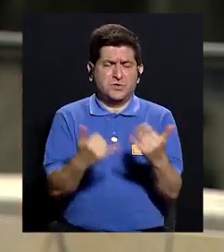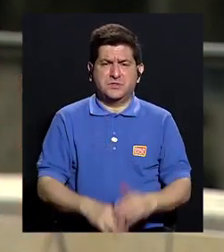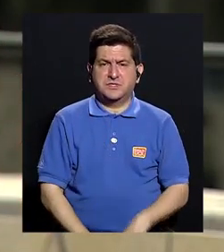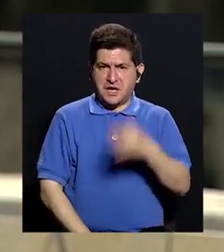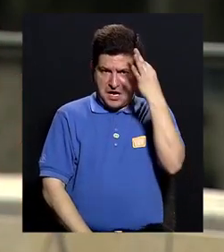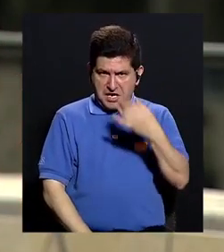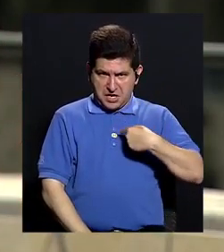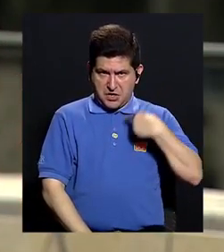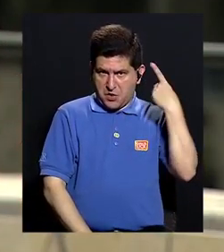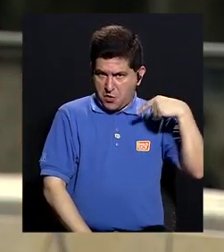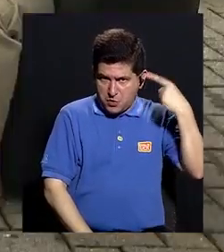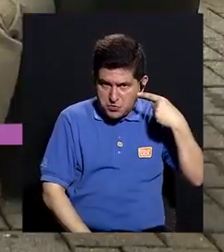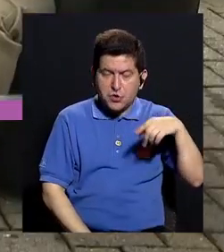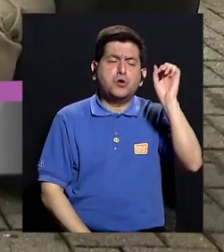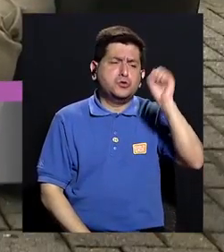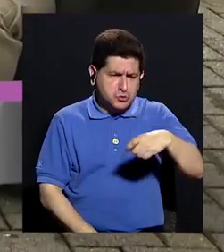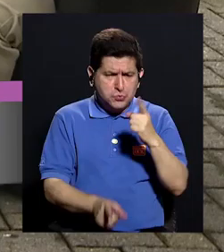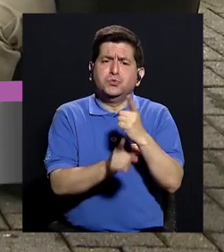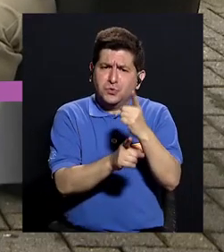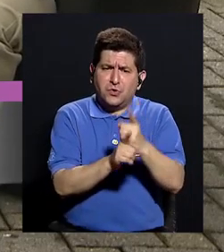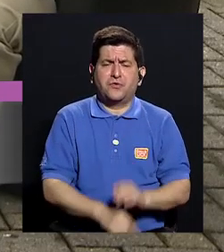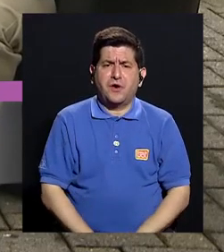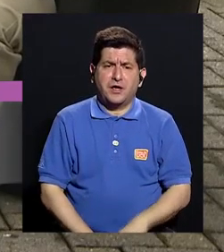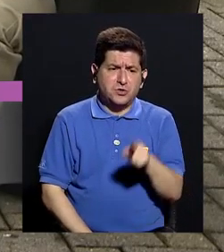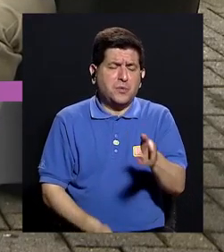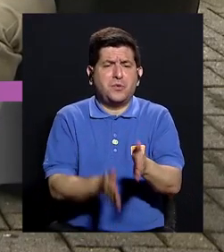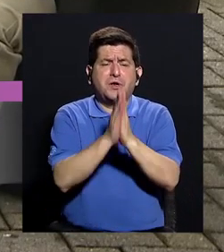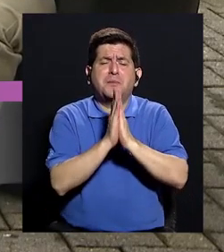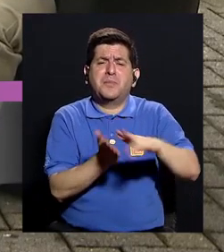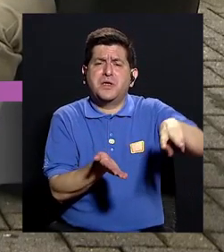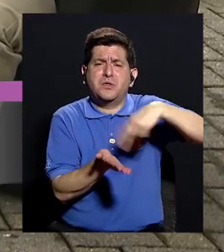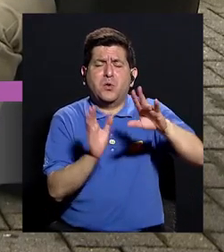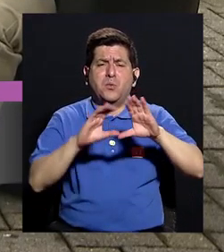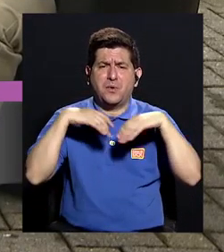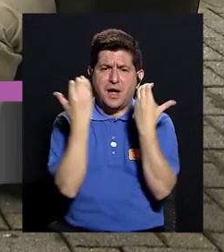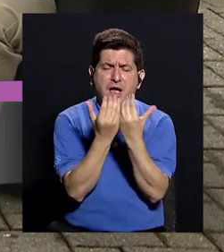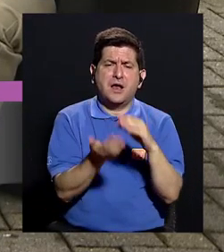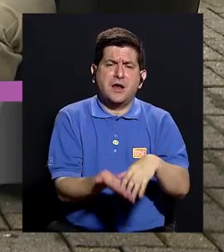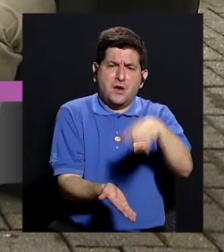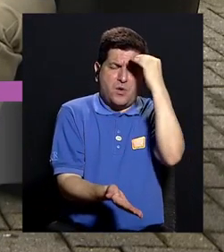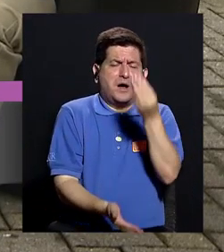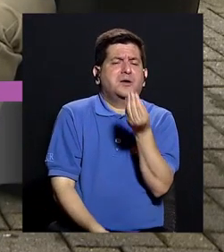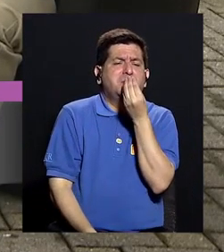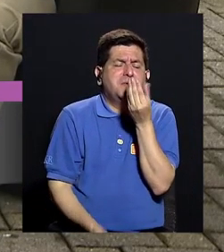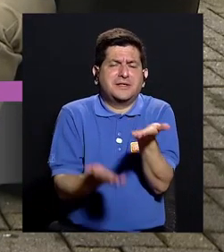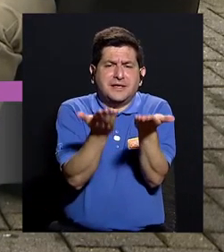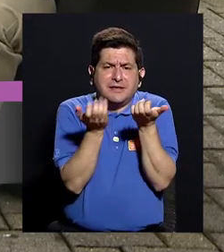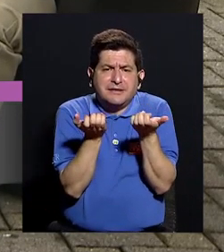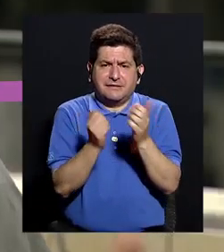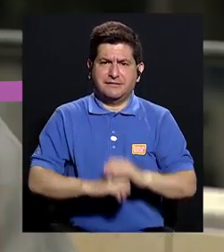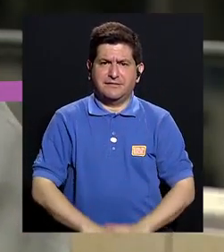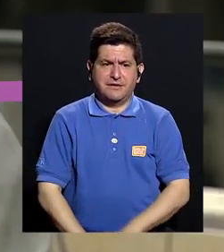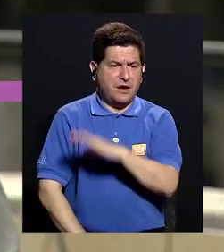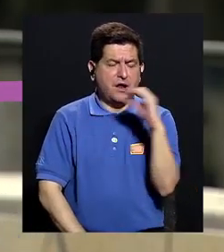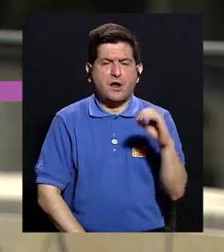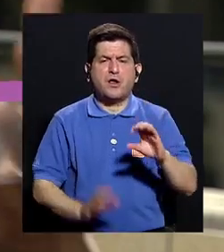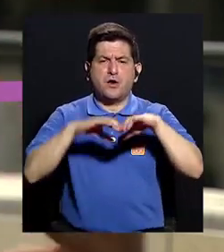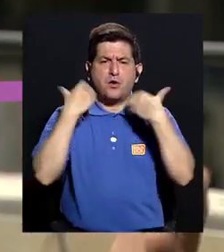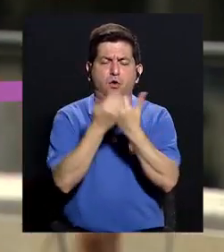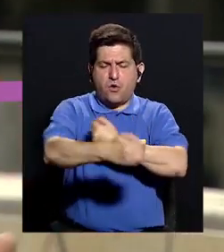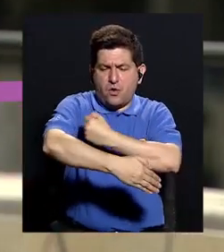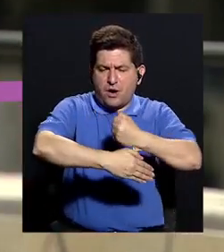pedir. Voy a creer hasta que estoy loco. estoy loca, que estoy loco porque quiero una clase de baile, o porque queremos aprender a comer, queremos que